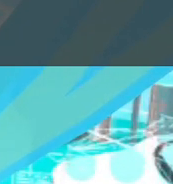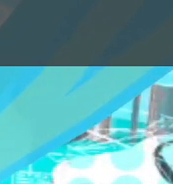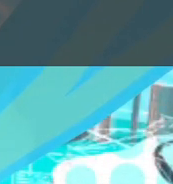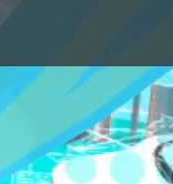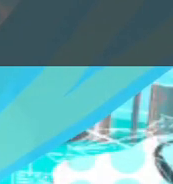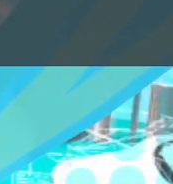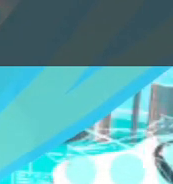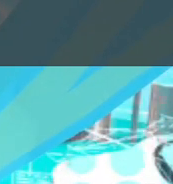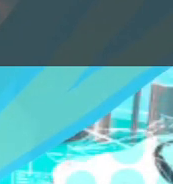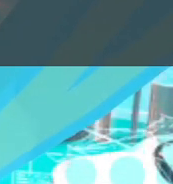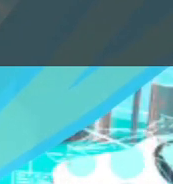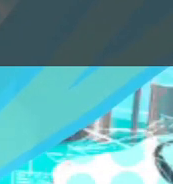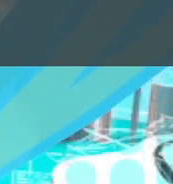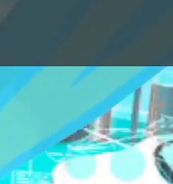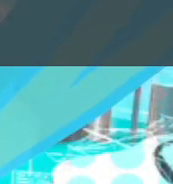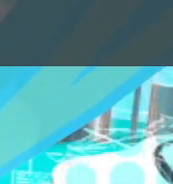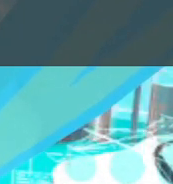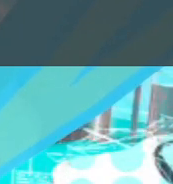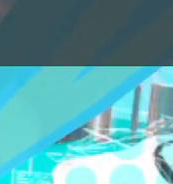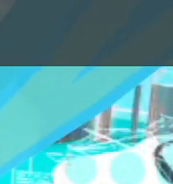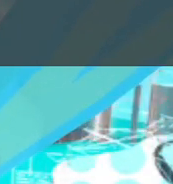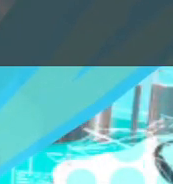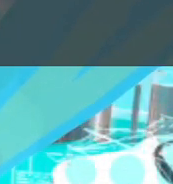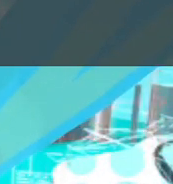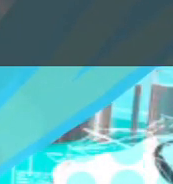en la Asamblea Legislativa, y que además